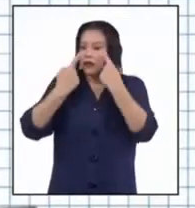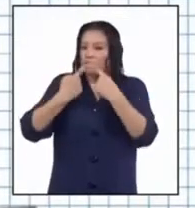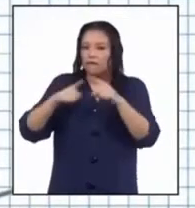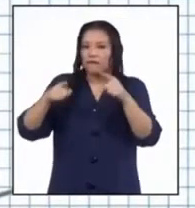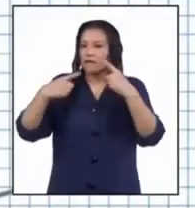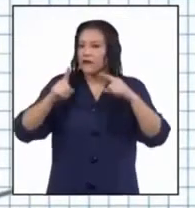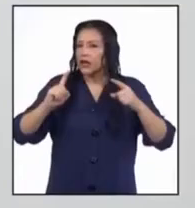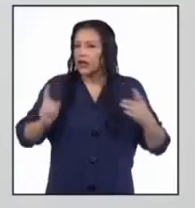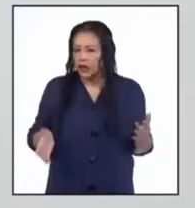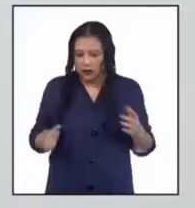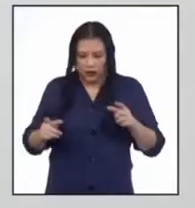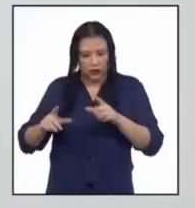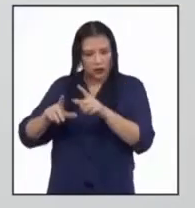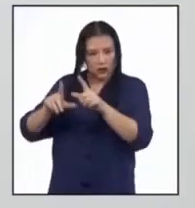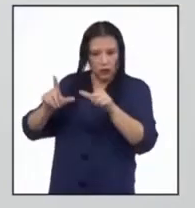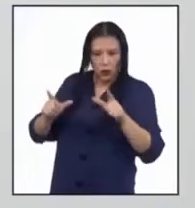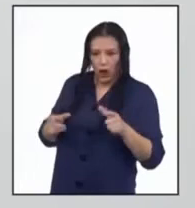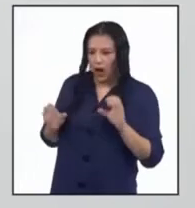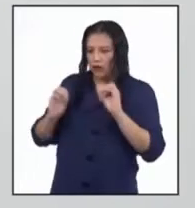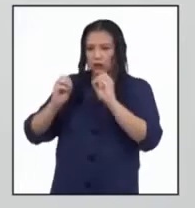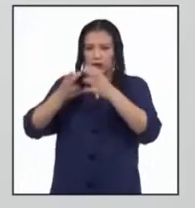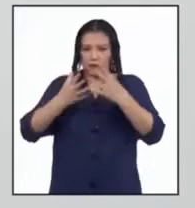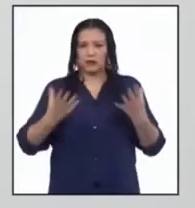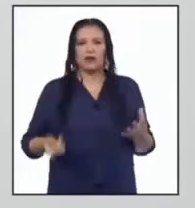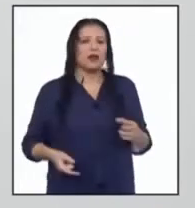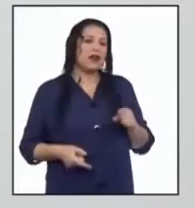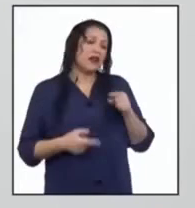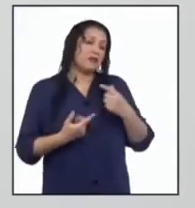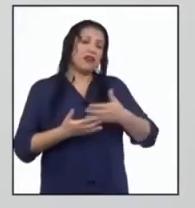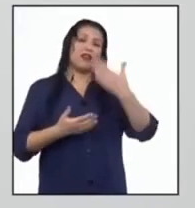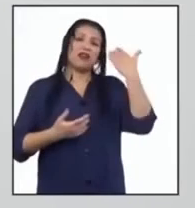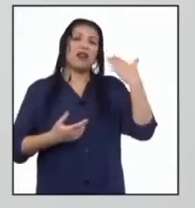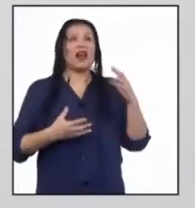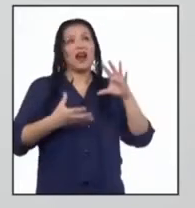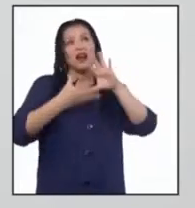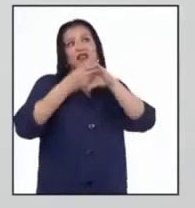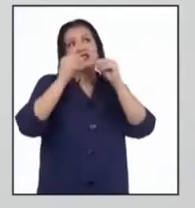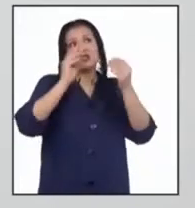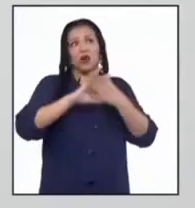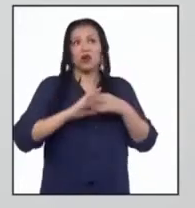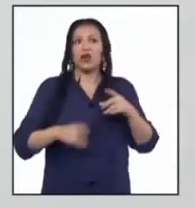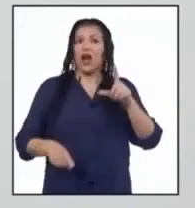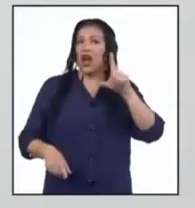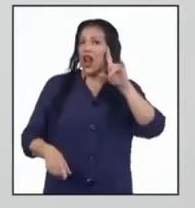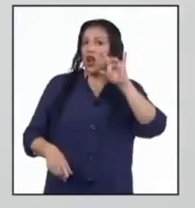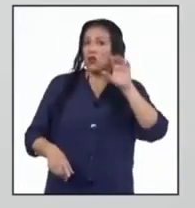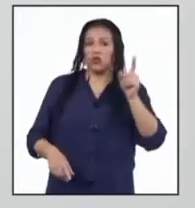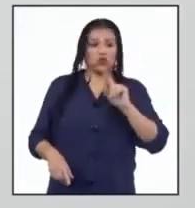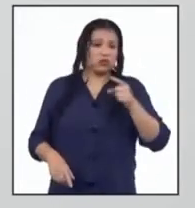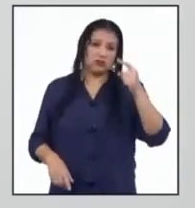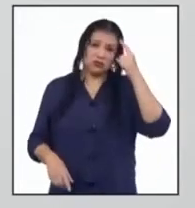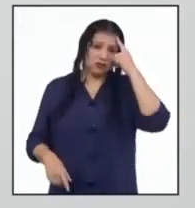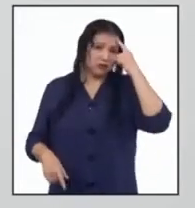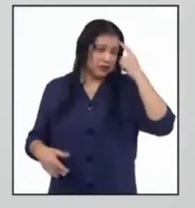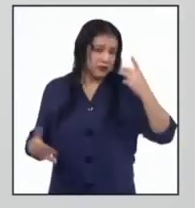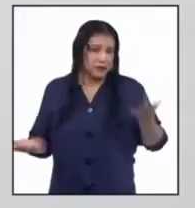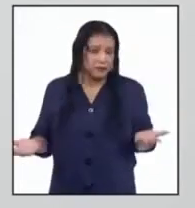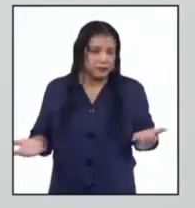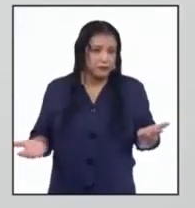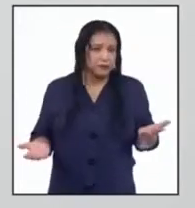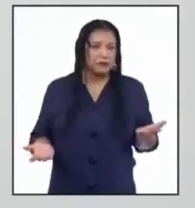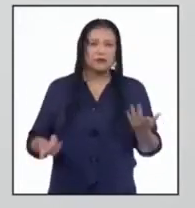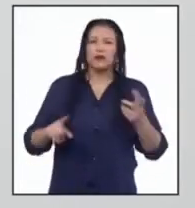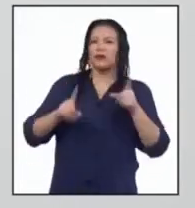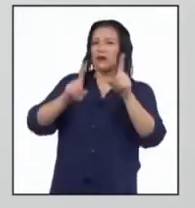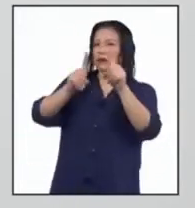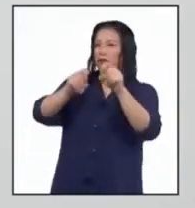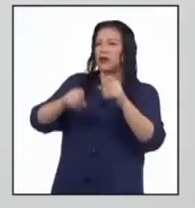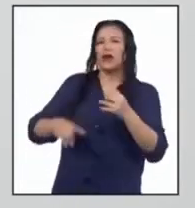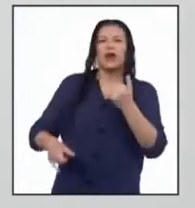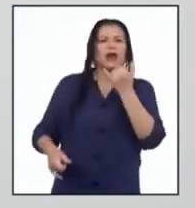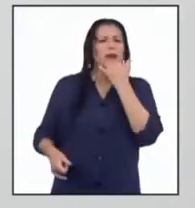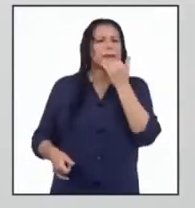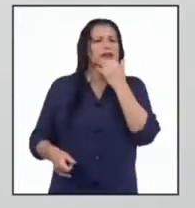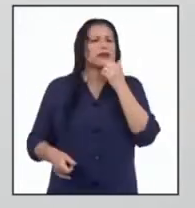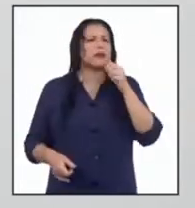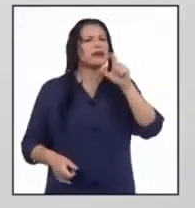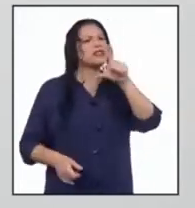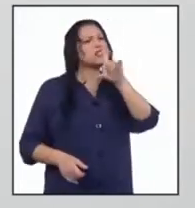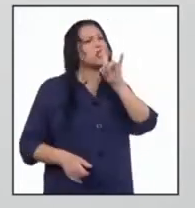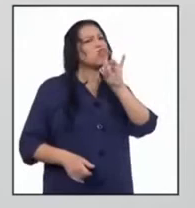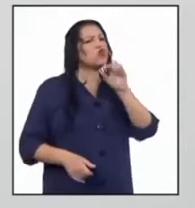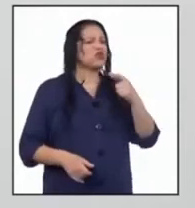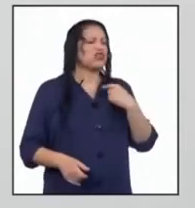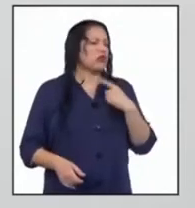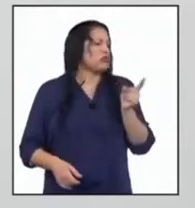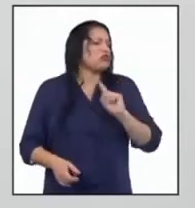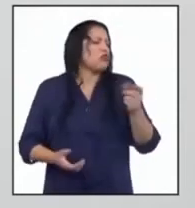distintos frentes. Así no pensó Lucho en ese momento, pero una cosa más. ¿Qué pasaba si él se negaba